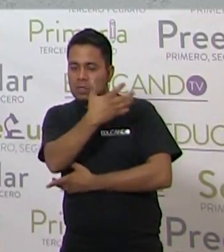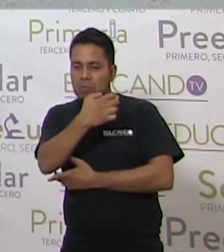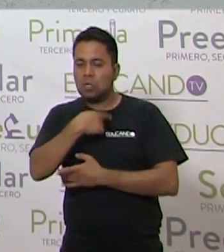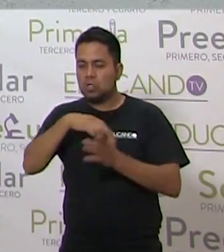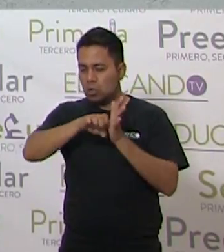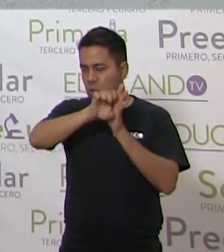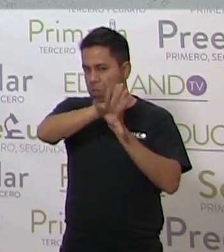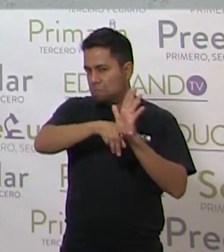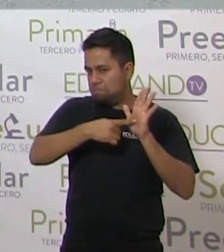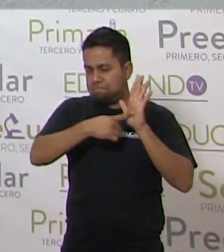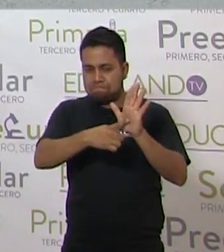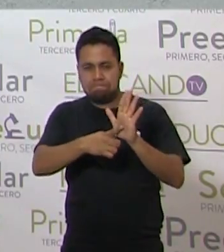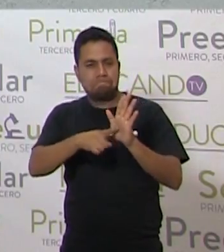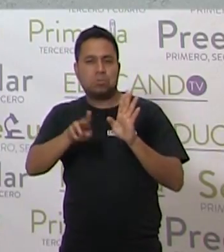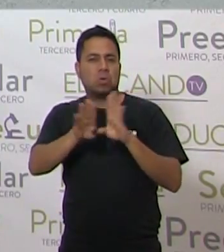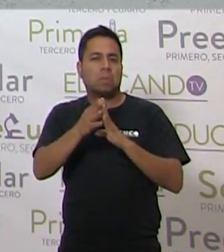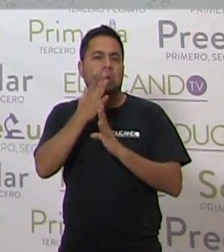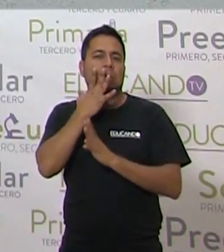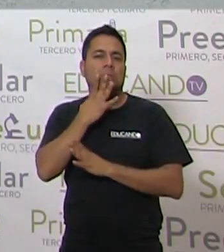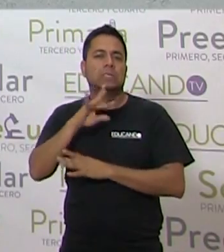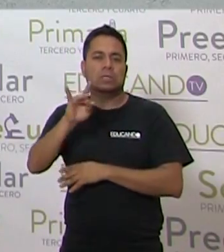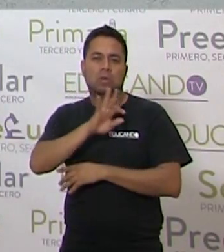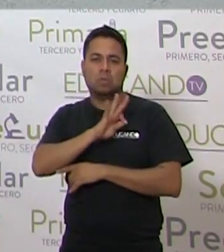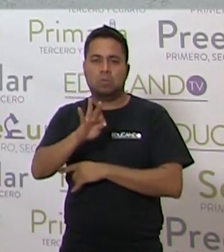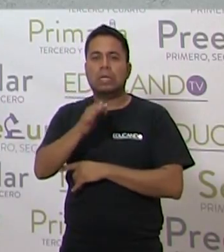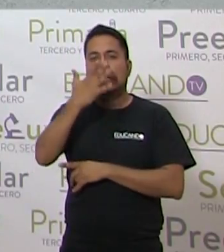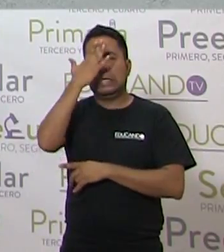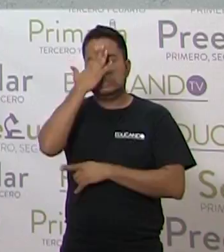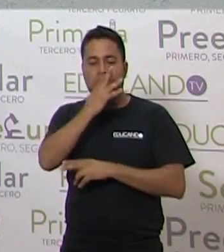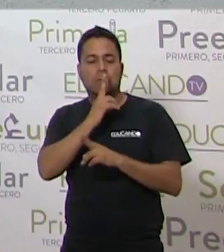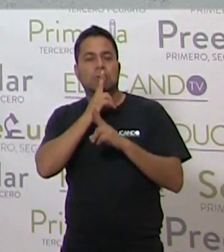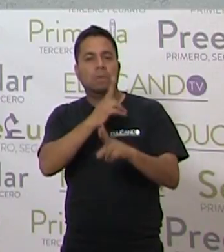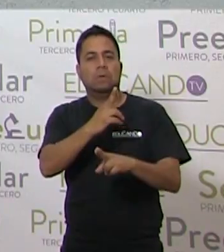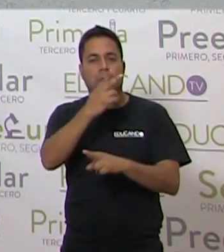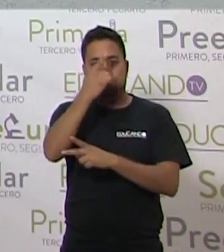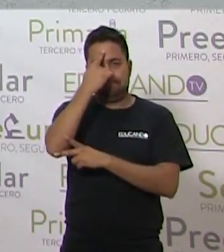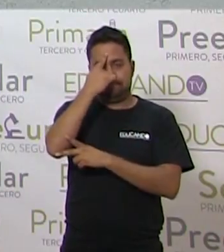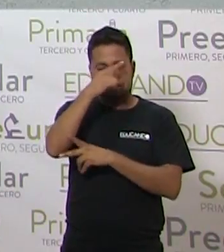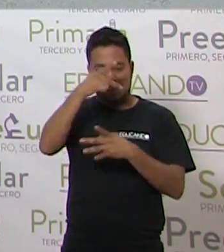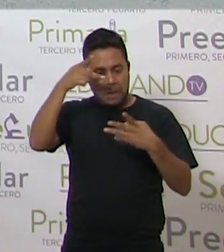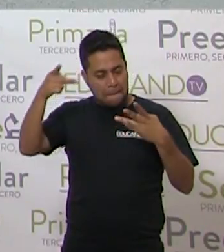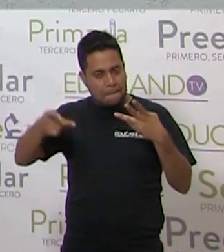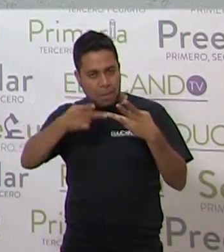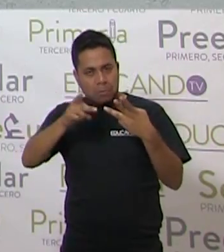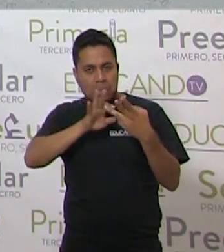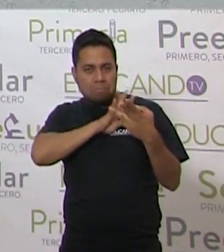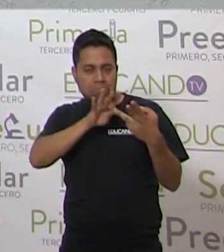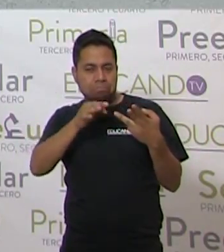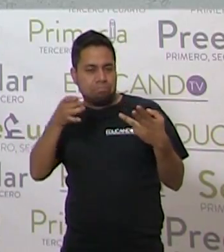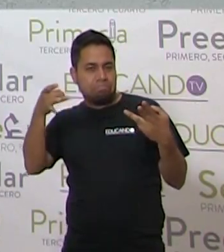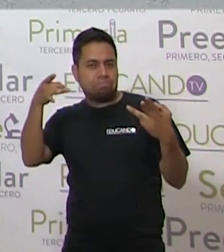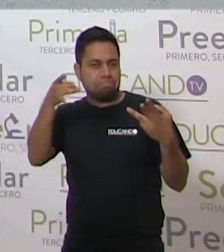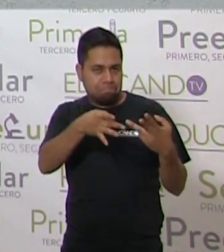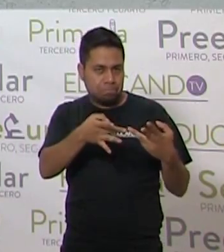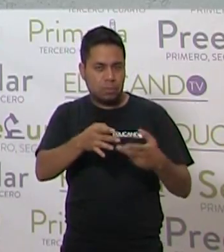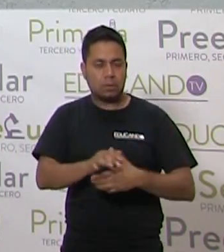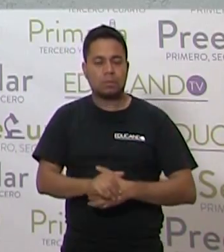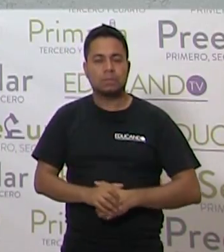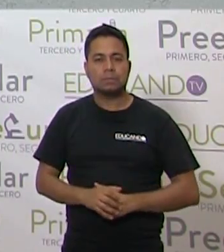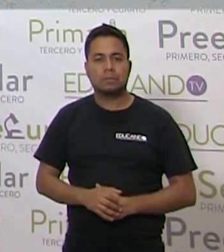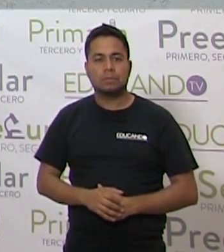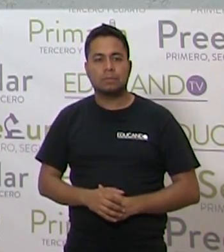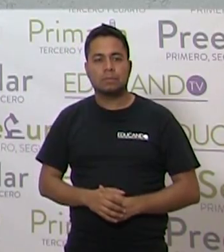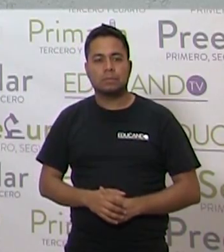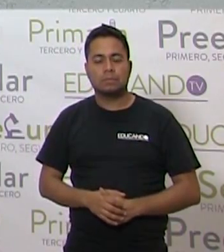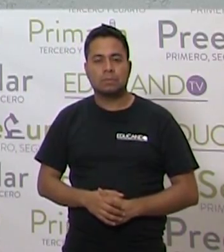sencillo que nos puede ayudar también a establecer esa relación que hay para poder este poder resolver esta pregunta